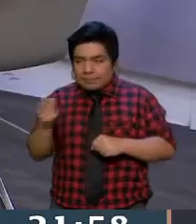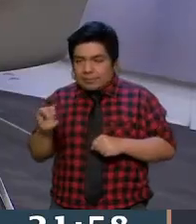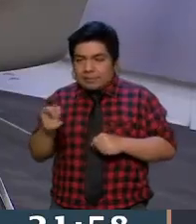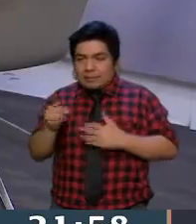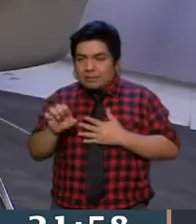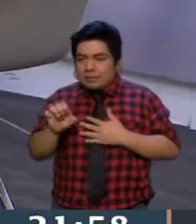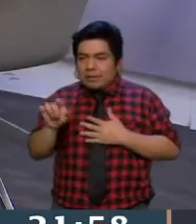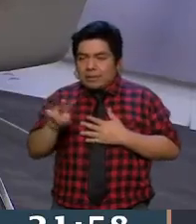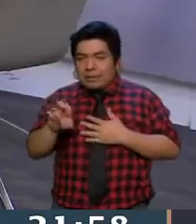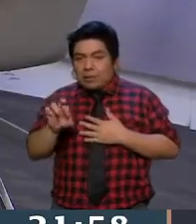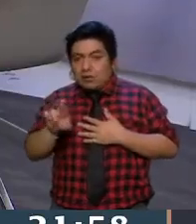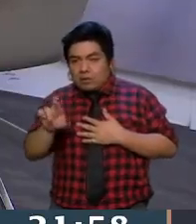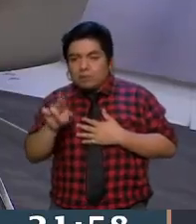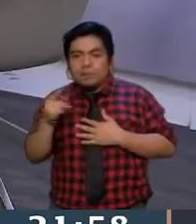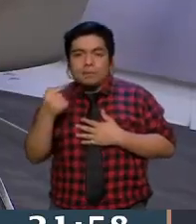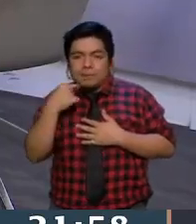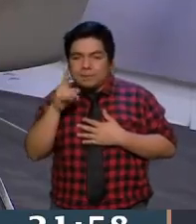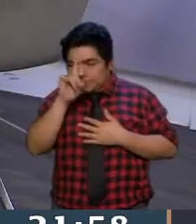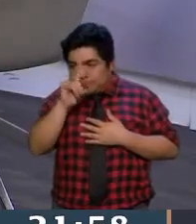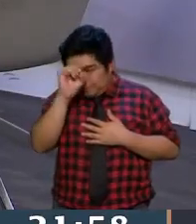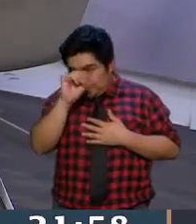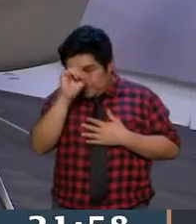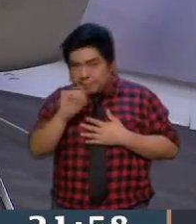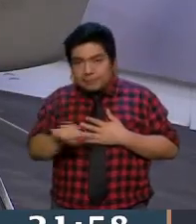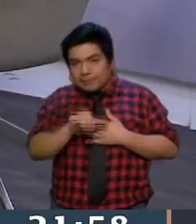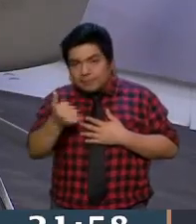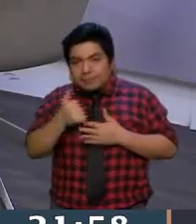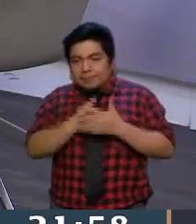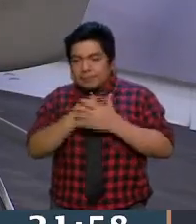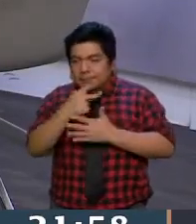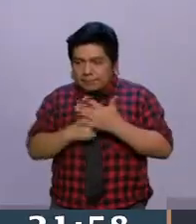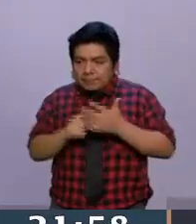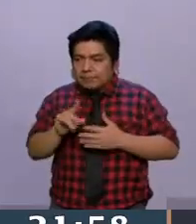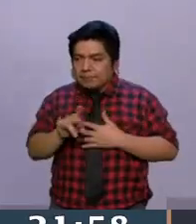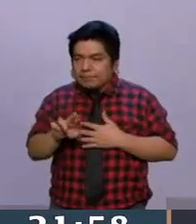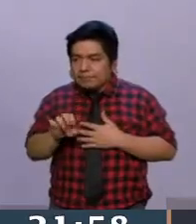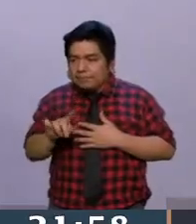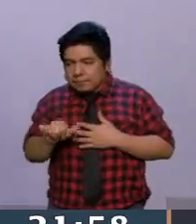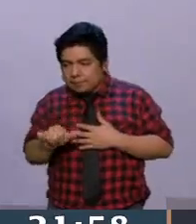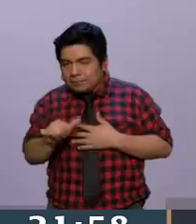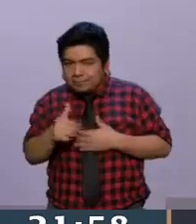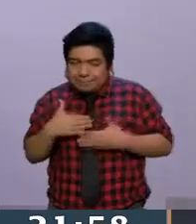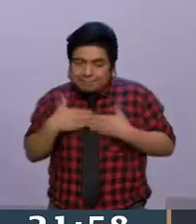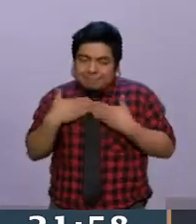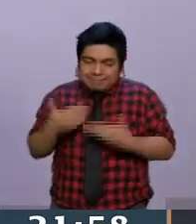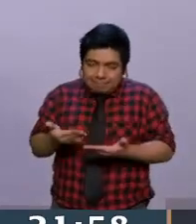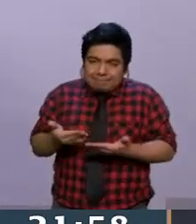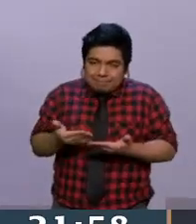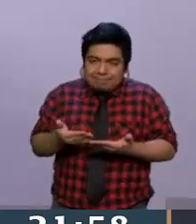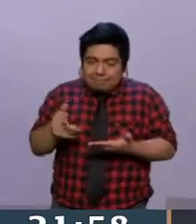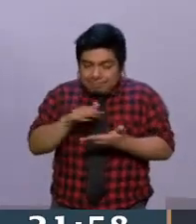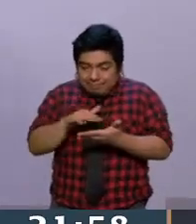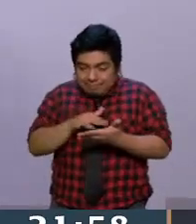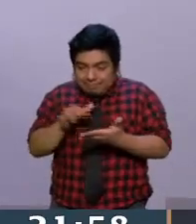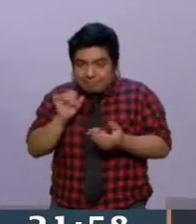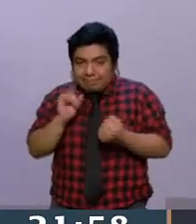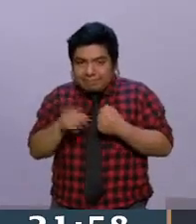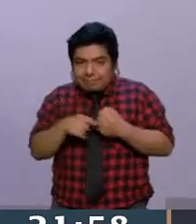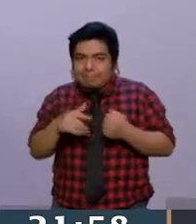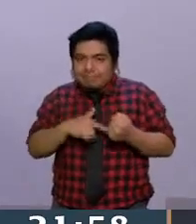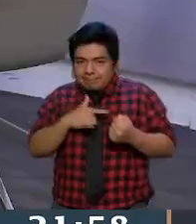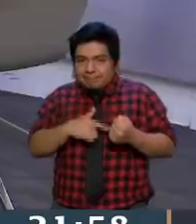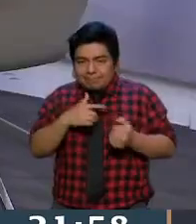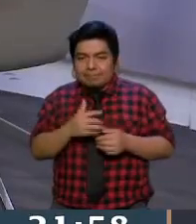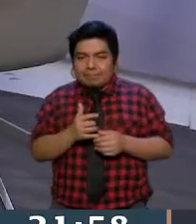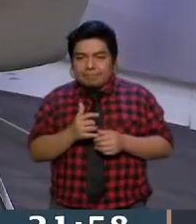aquí Víctor Ronquillo y también me lo recomendó en otro programa Luisa Cantú, dos personas en las que confío plenamente de que si están leyendo algo, es algo que me va a